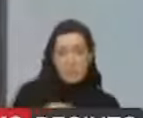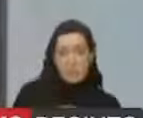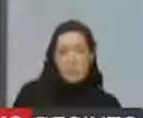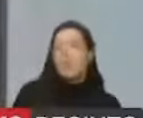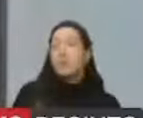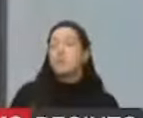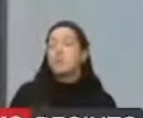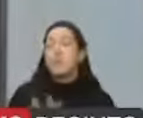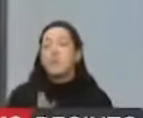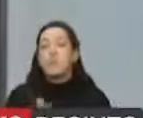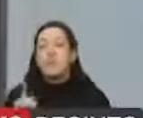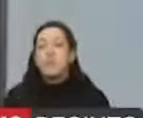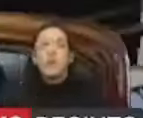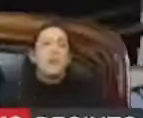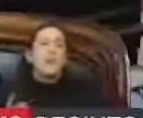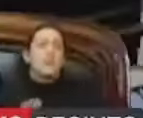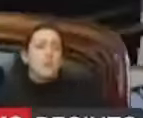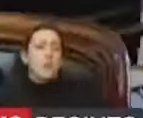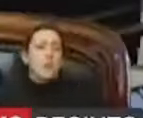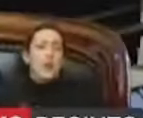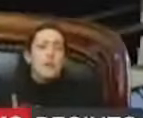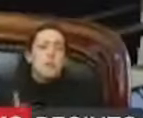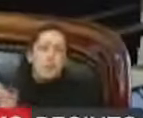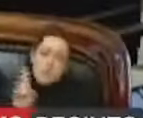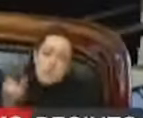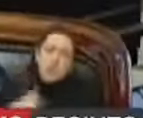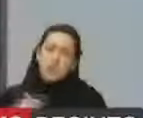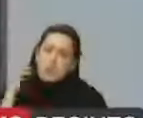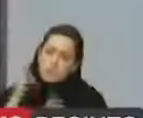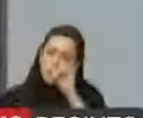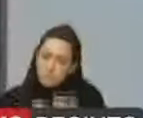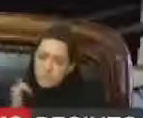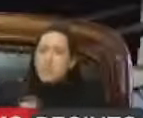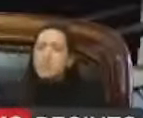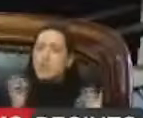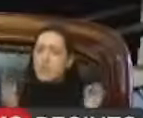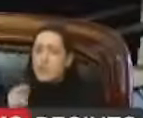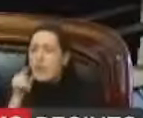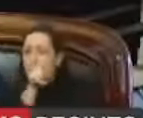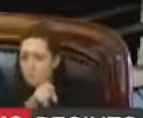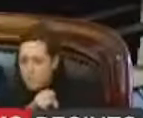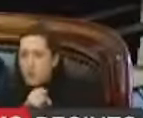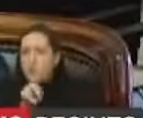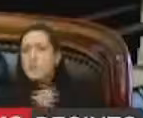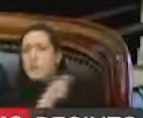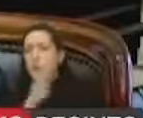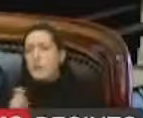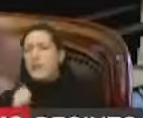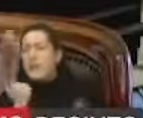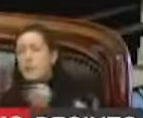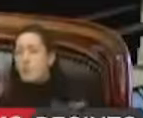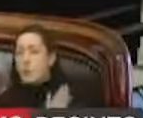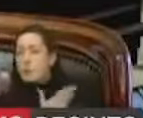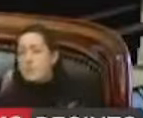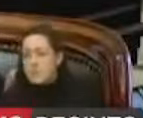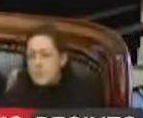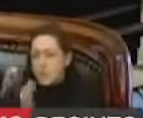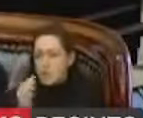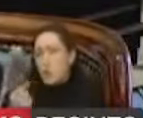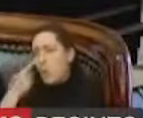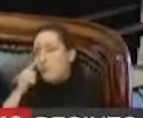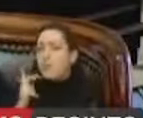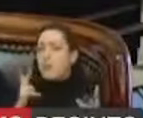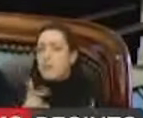Mirá, somos de asambleas barriales. Nos juntamos y desde diciembre que estamos acá, venimos los miércoles